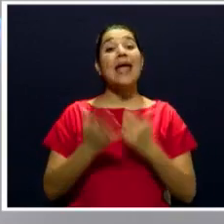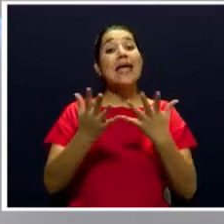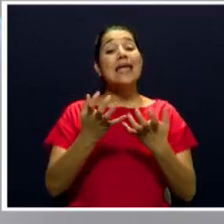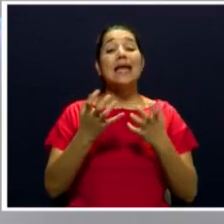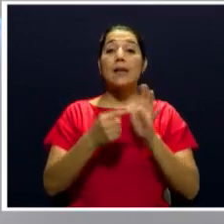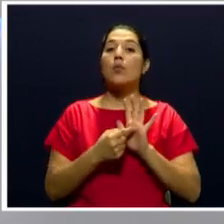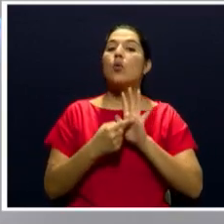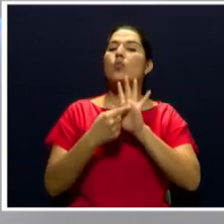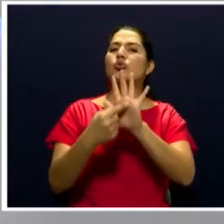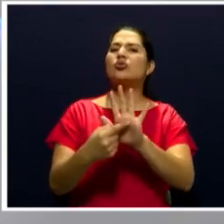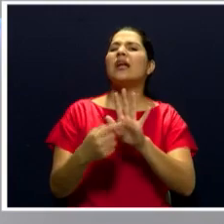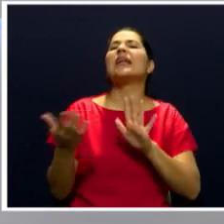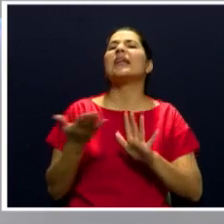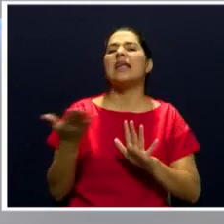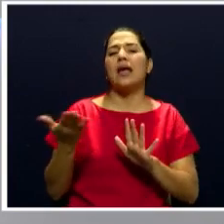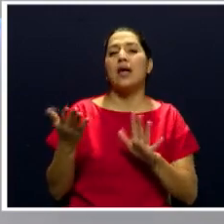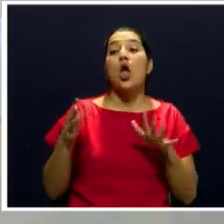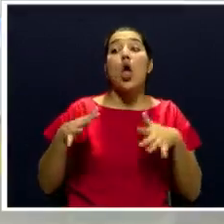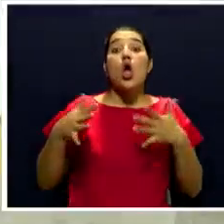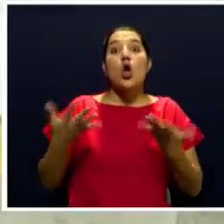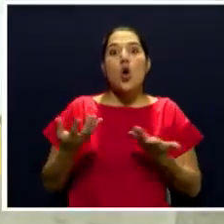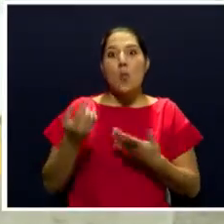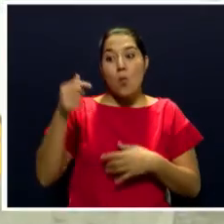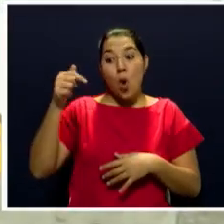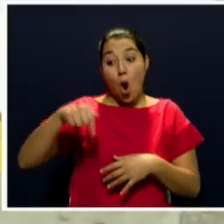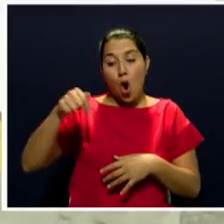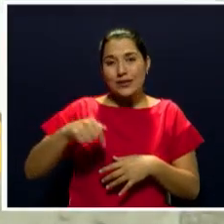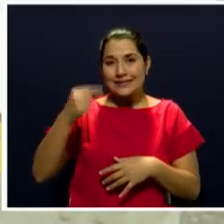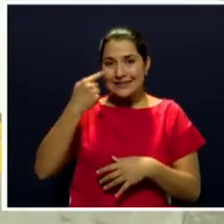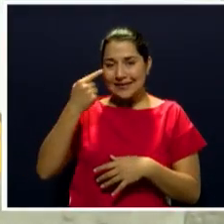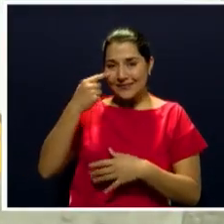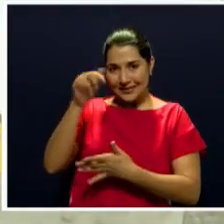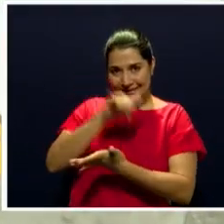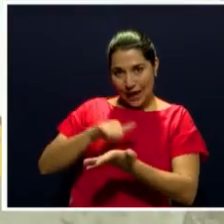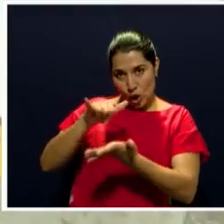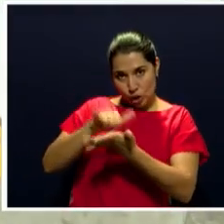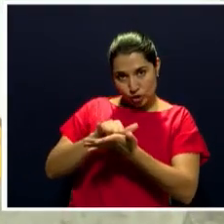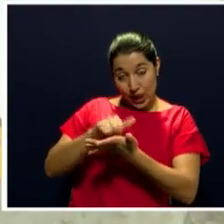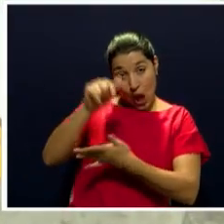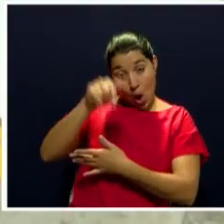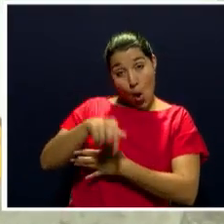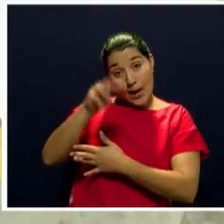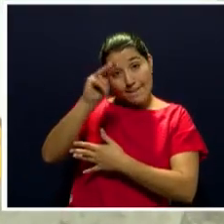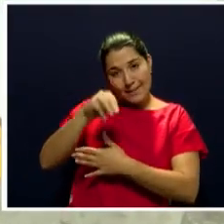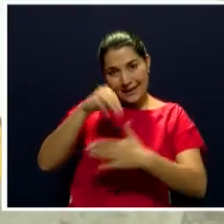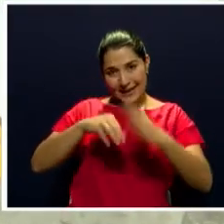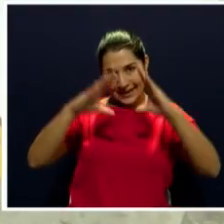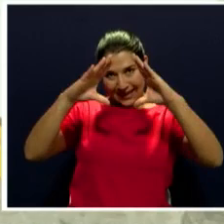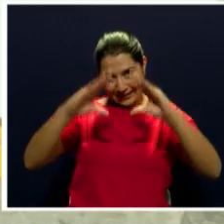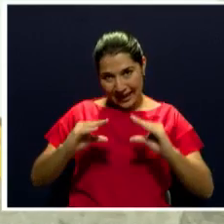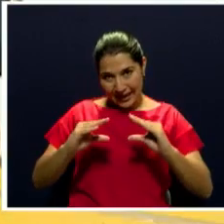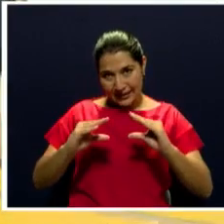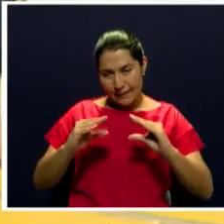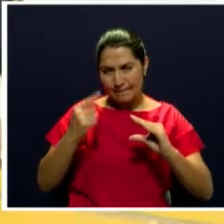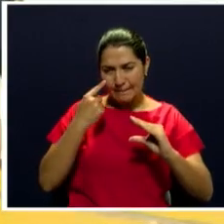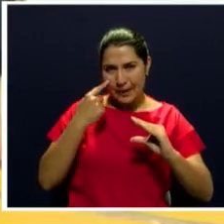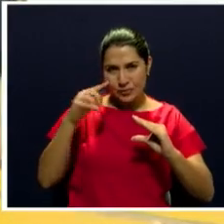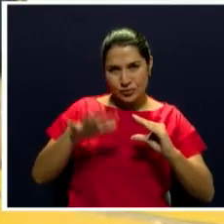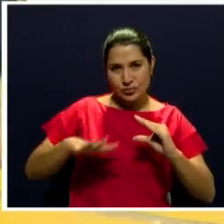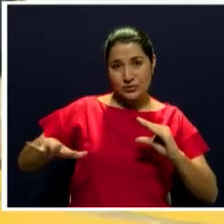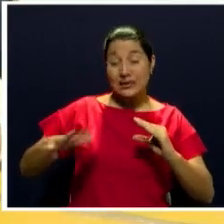en las siguientes imágenes cómo lucía San José este martes por la tarde. Mientras vemos estas imágenes, le